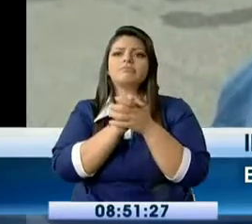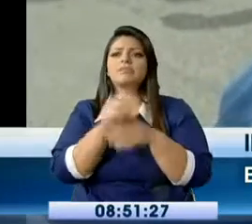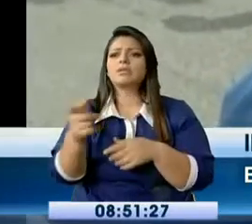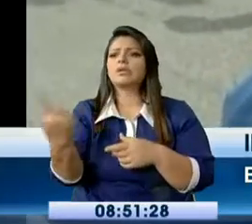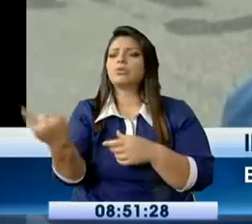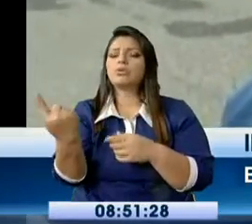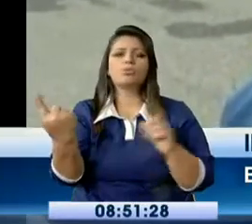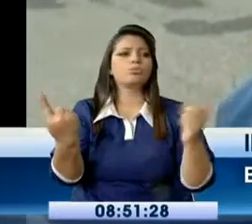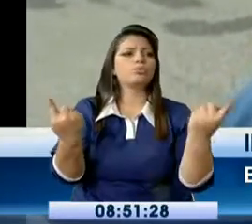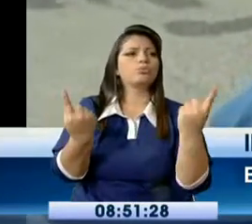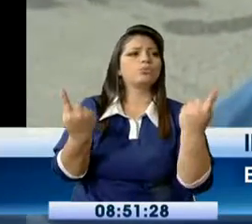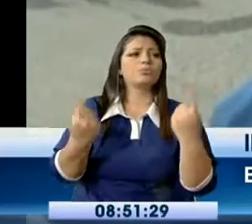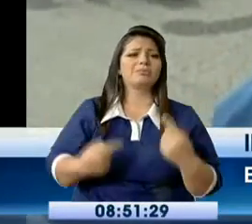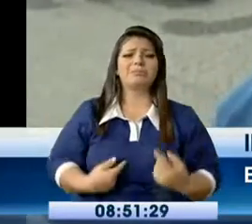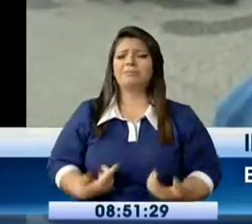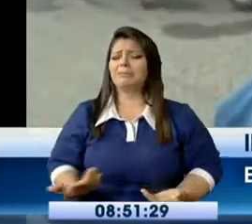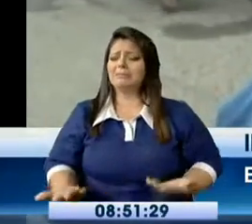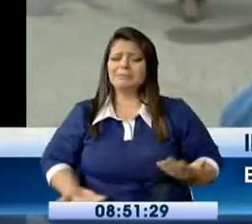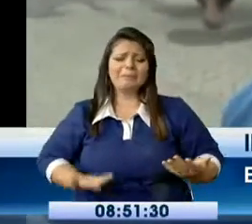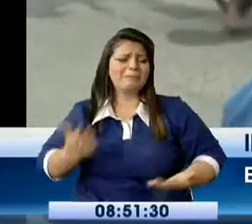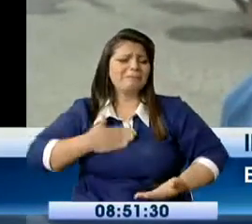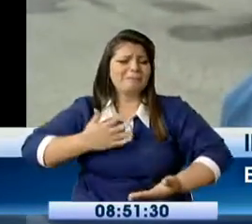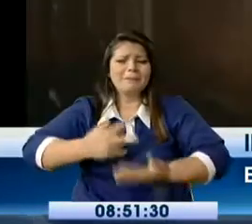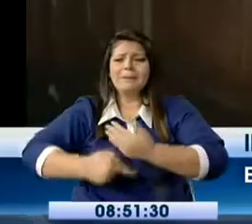así, no tengo nada, tengo a mi hijo.